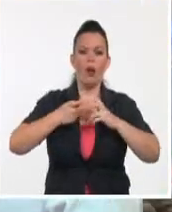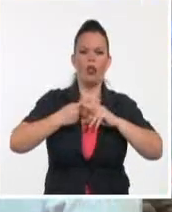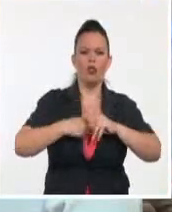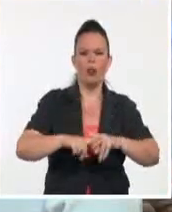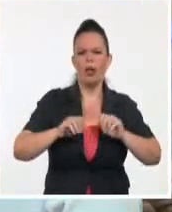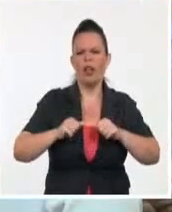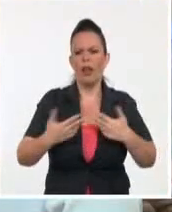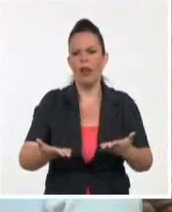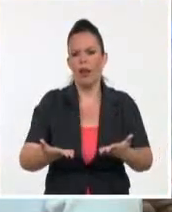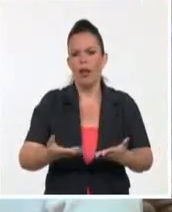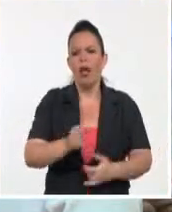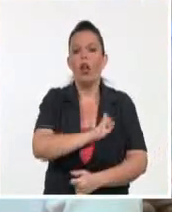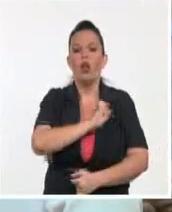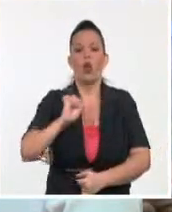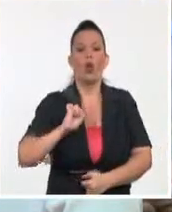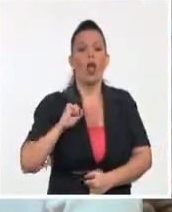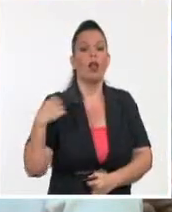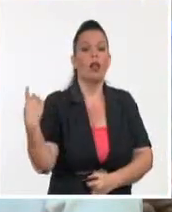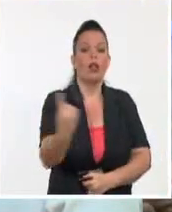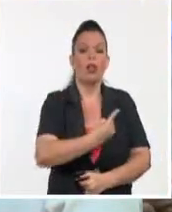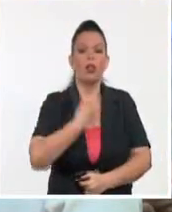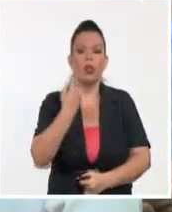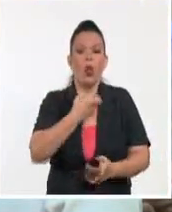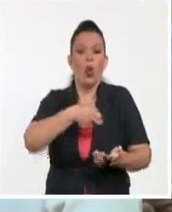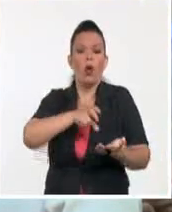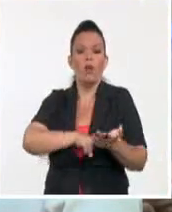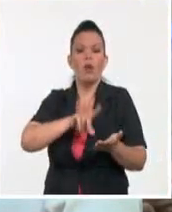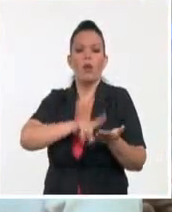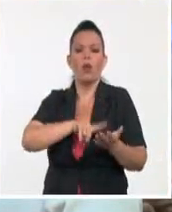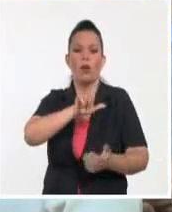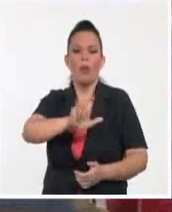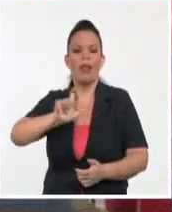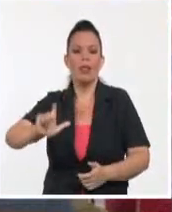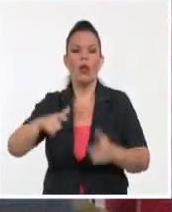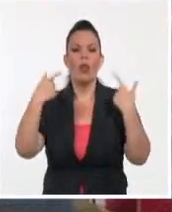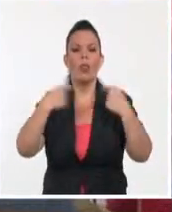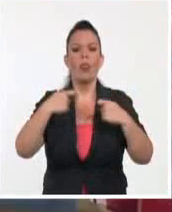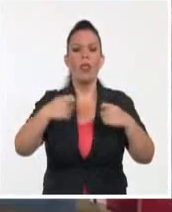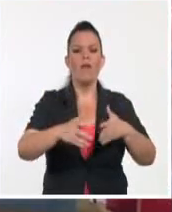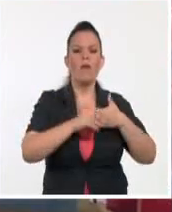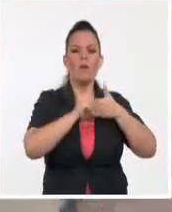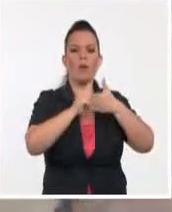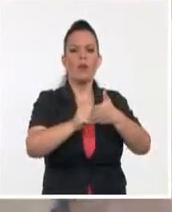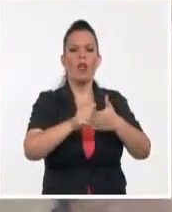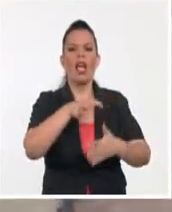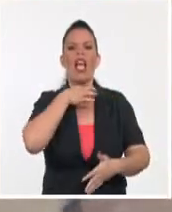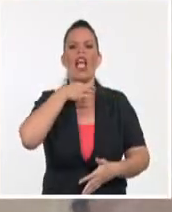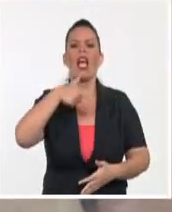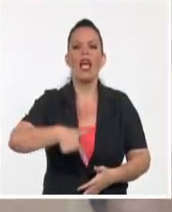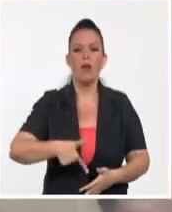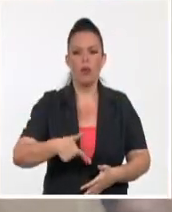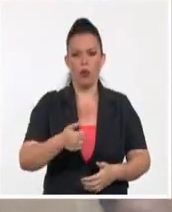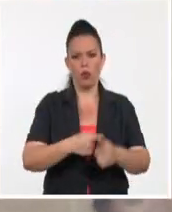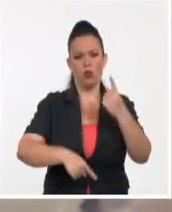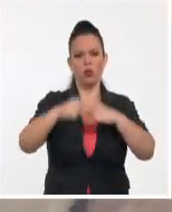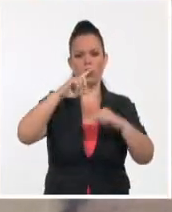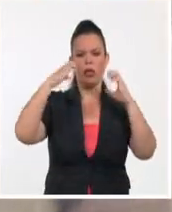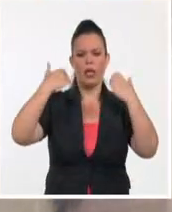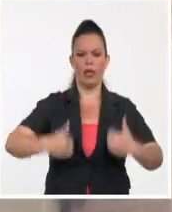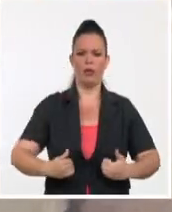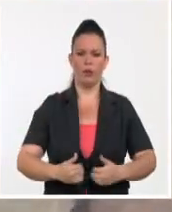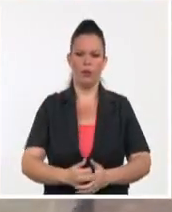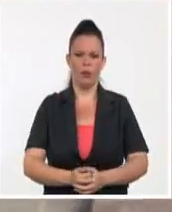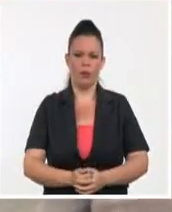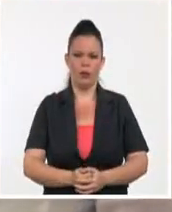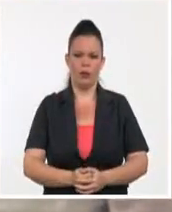que todos los militantes del partido seamos ejemplos. Decir que los artistas acompañamos todos los